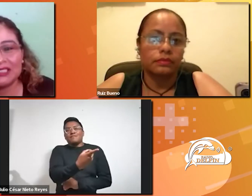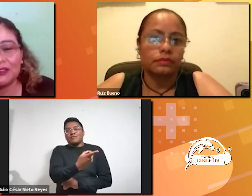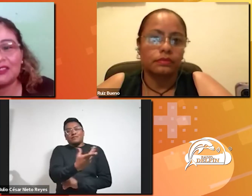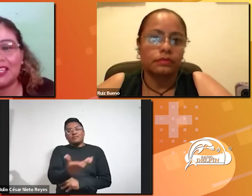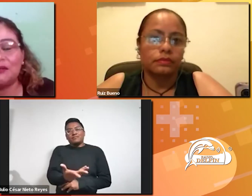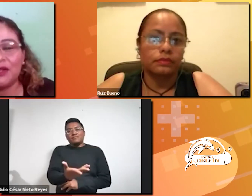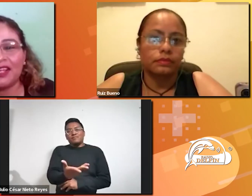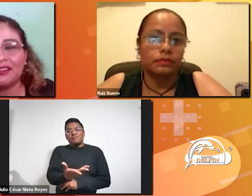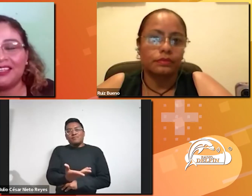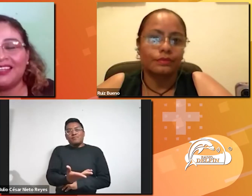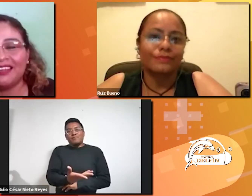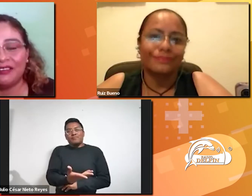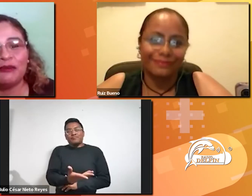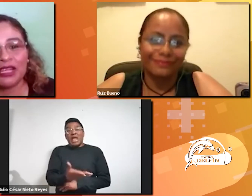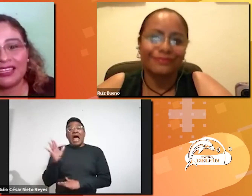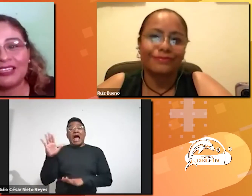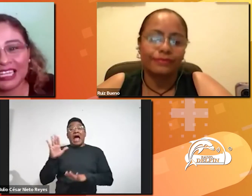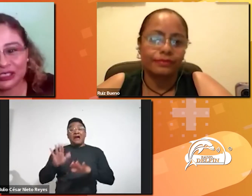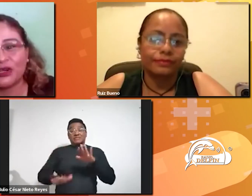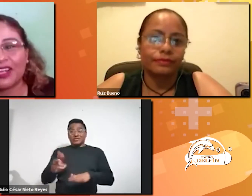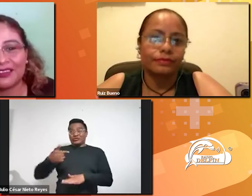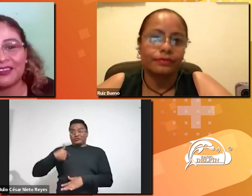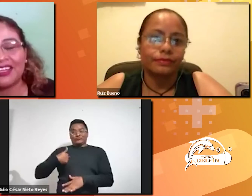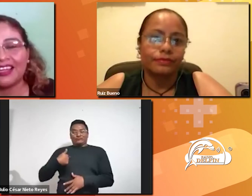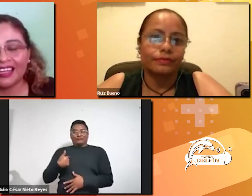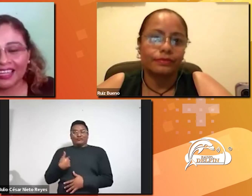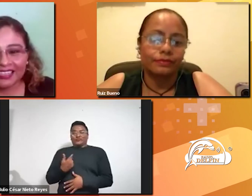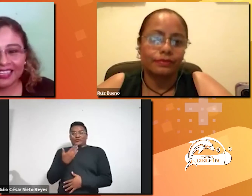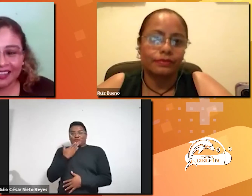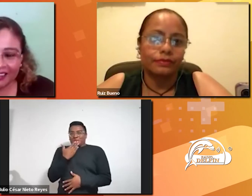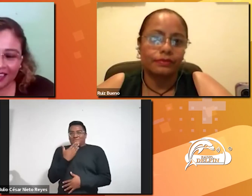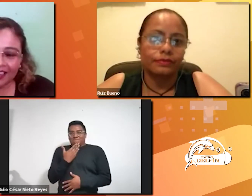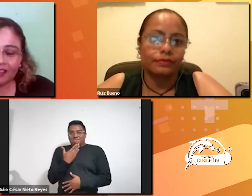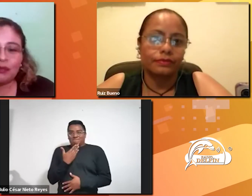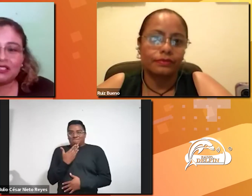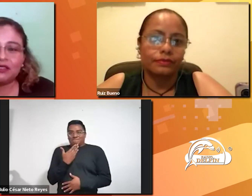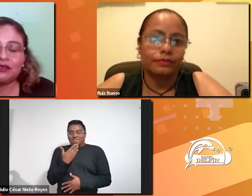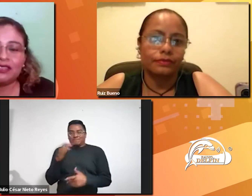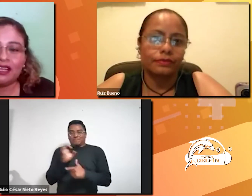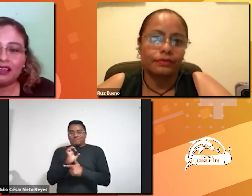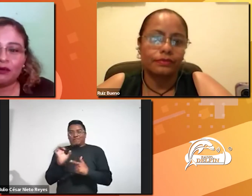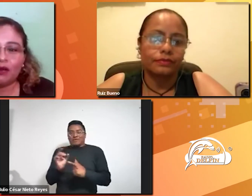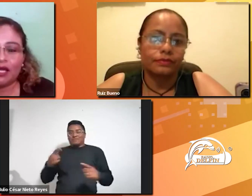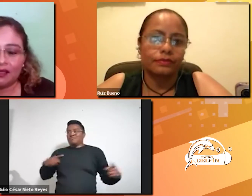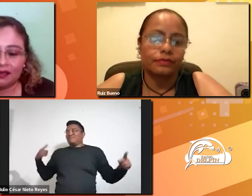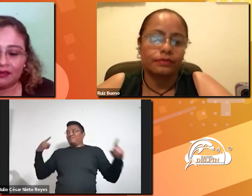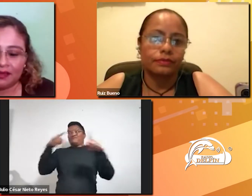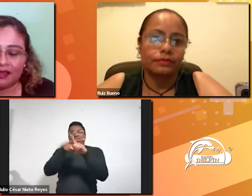cuando tú a veces no estás bien y viene el choque, ¿no? De la depresión